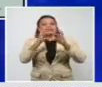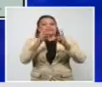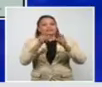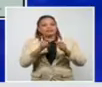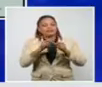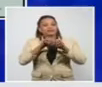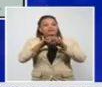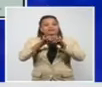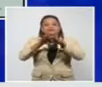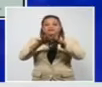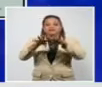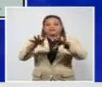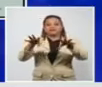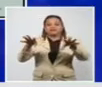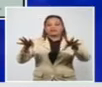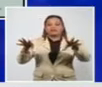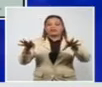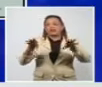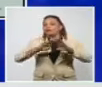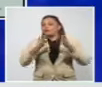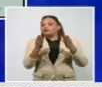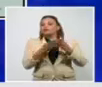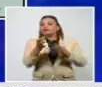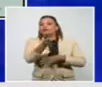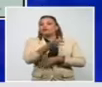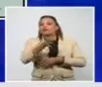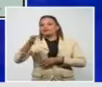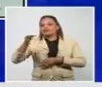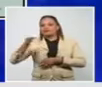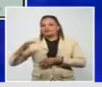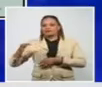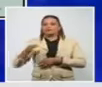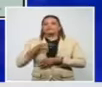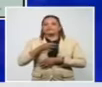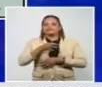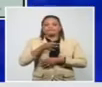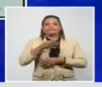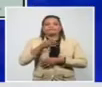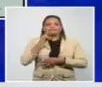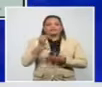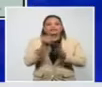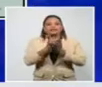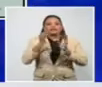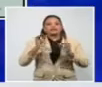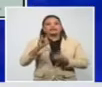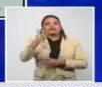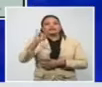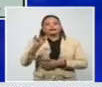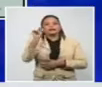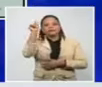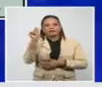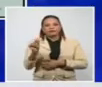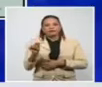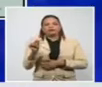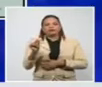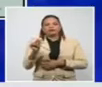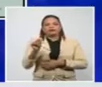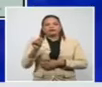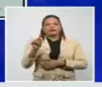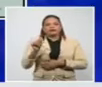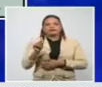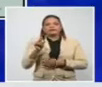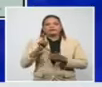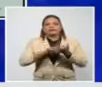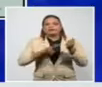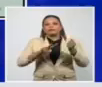dispersión de los casos confirmados. Se diagnostican 6 pacientes autóctonos de la provincia